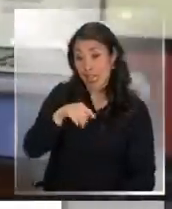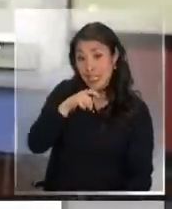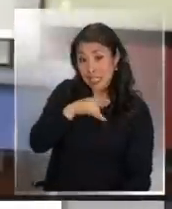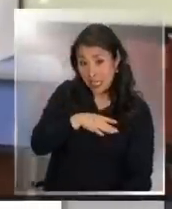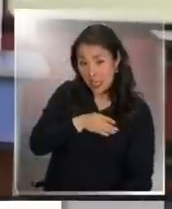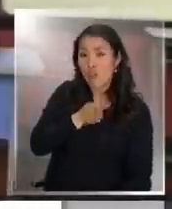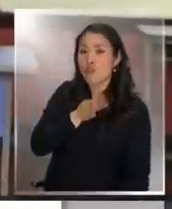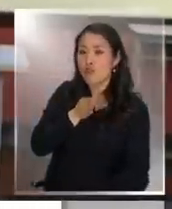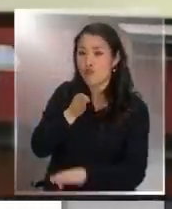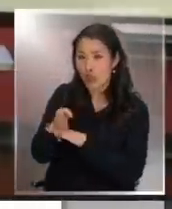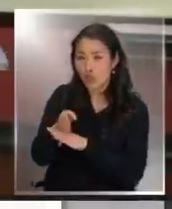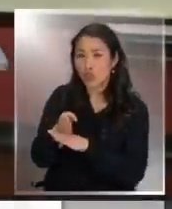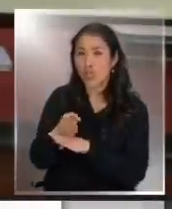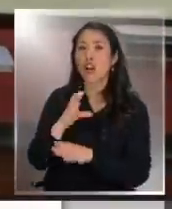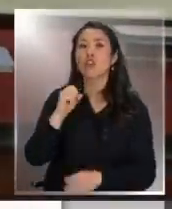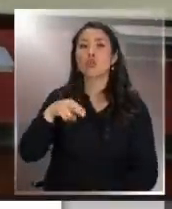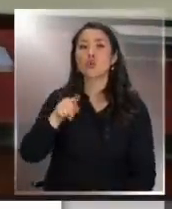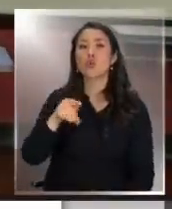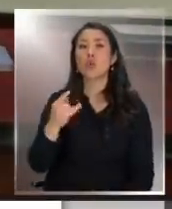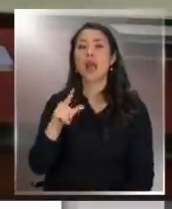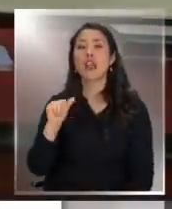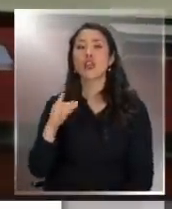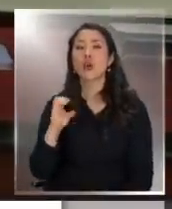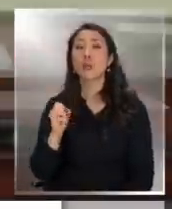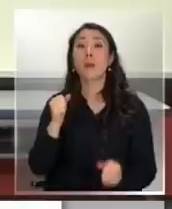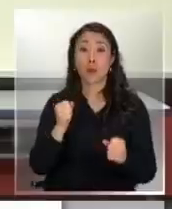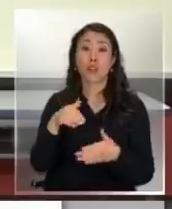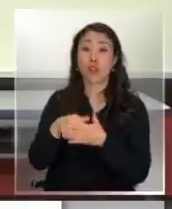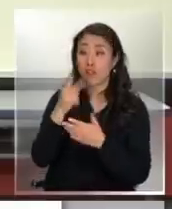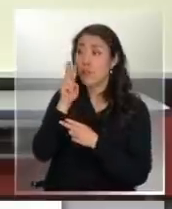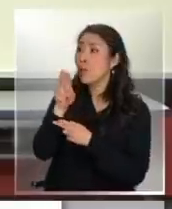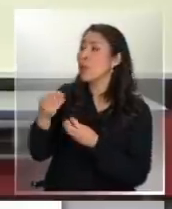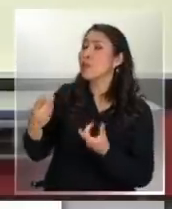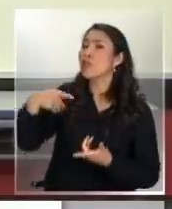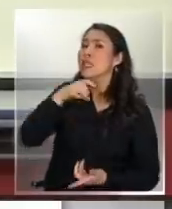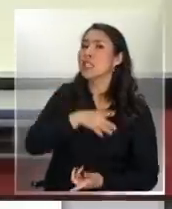hasta su consulado para poder sufragar. Veamos lo que sucedió en Chile.